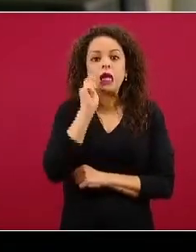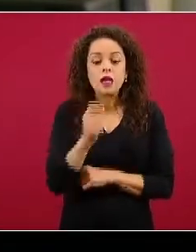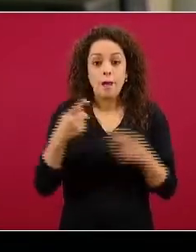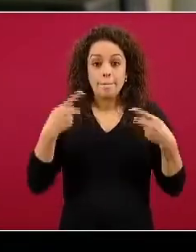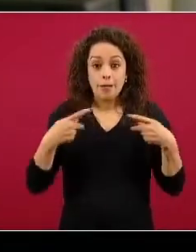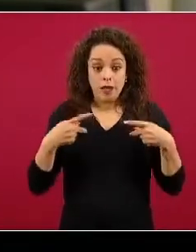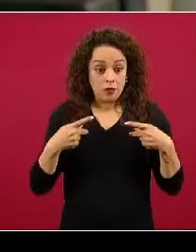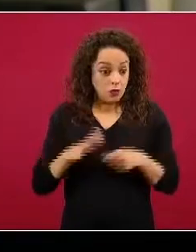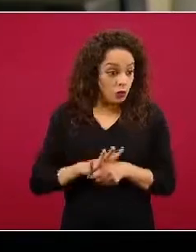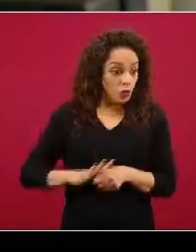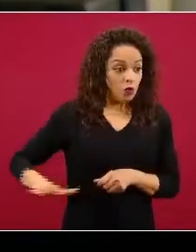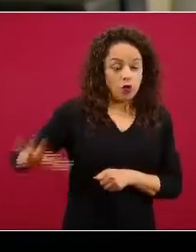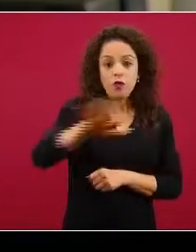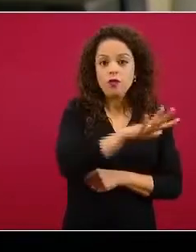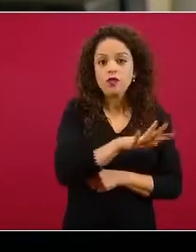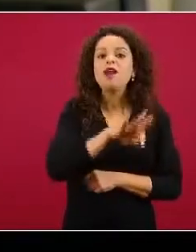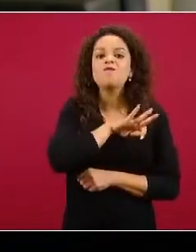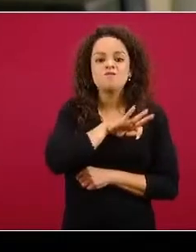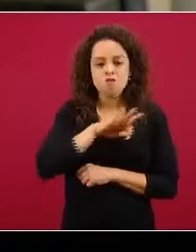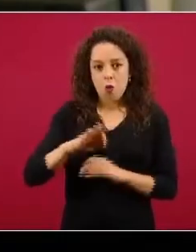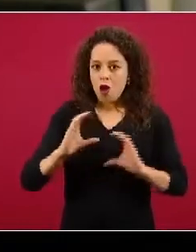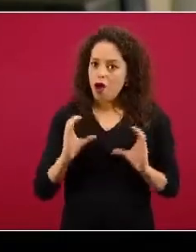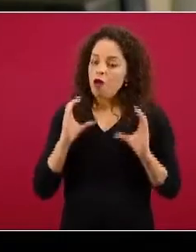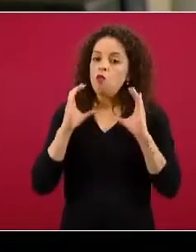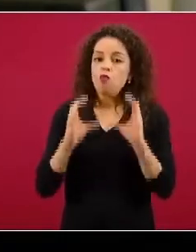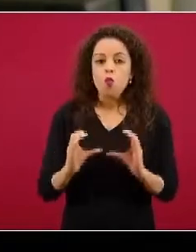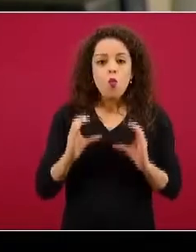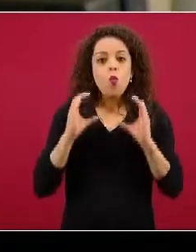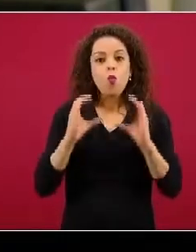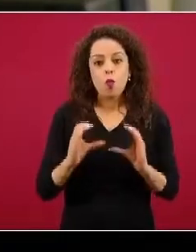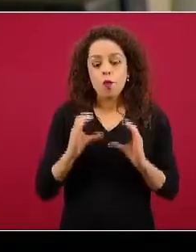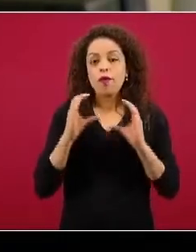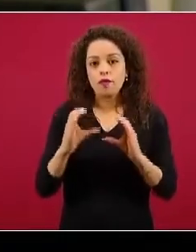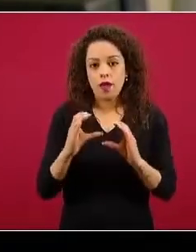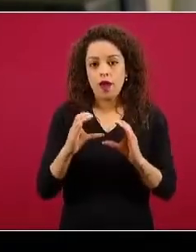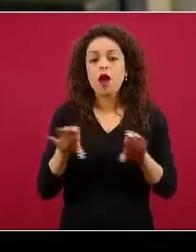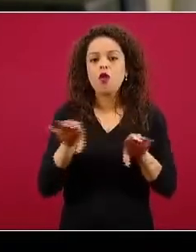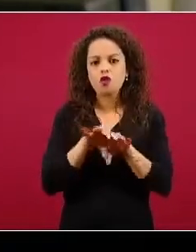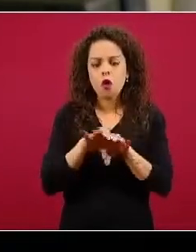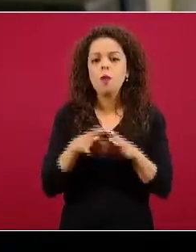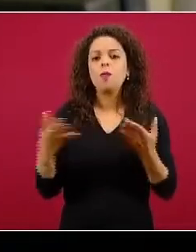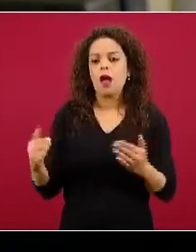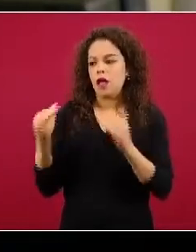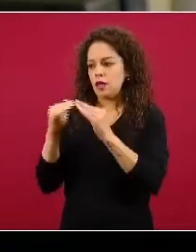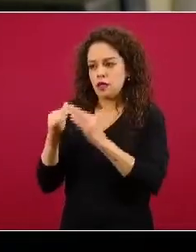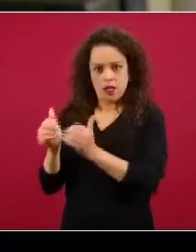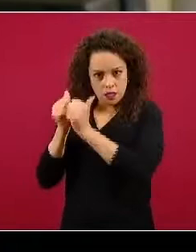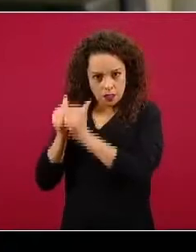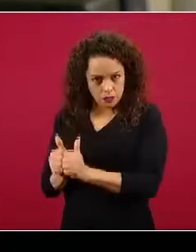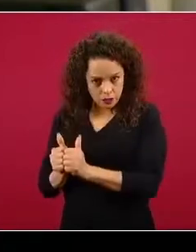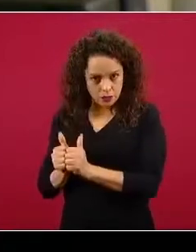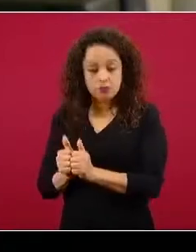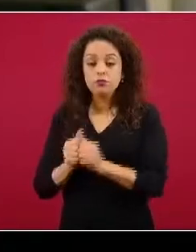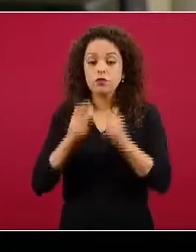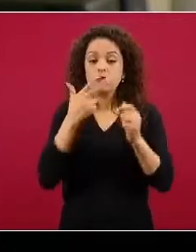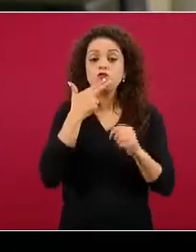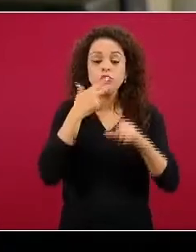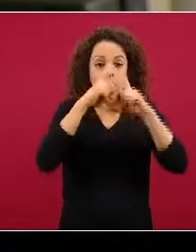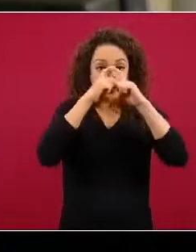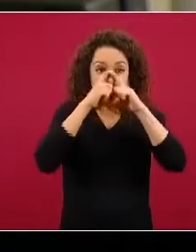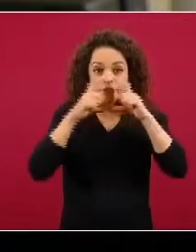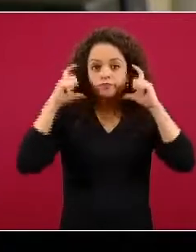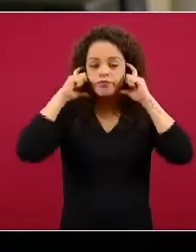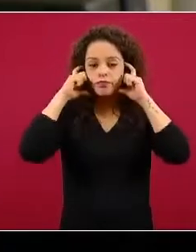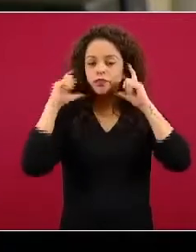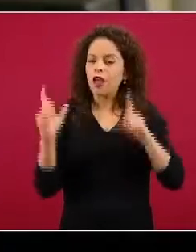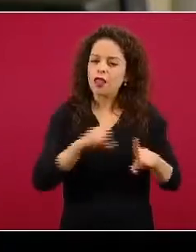proteja. Lo vimos desde el confinamiento hasta el uso de cubrebocas, todas las medidas que se están tomando, solo a partir de